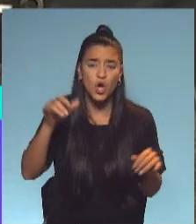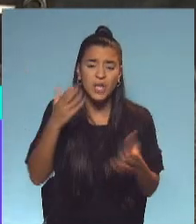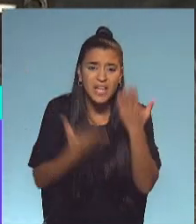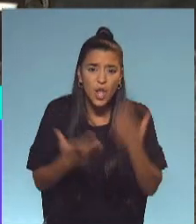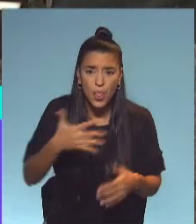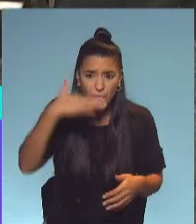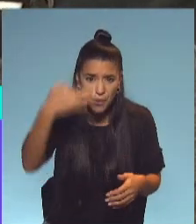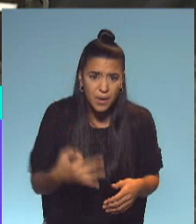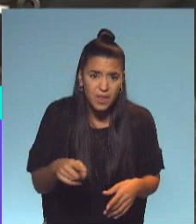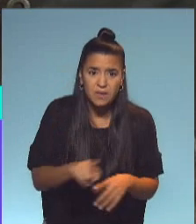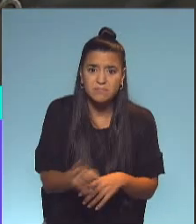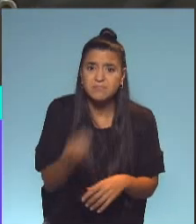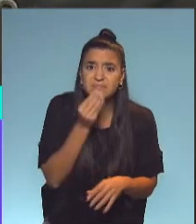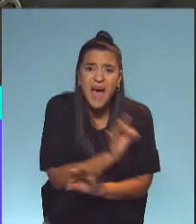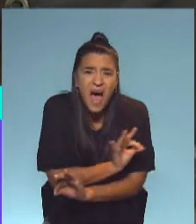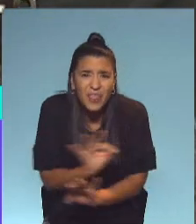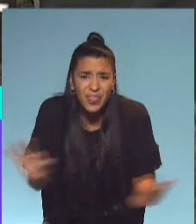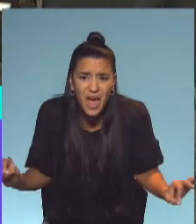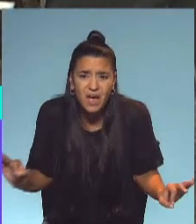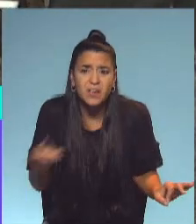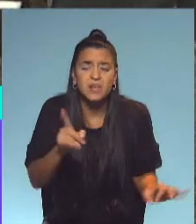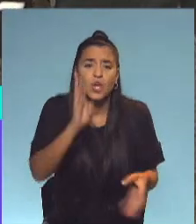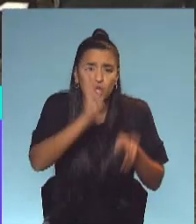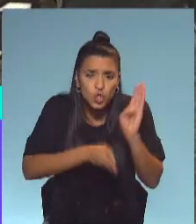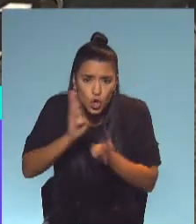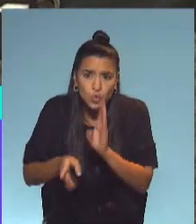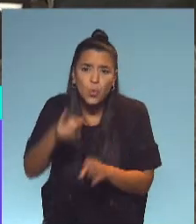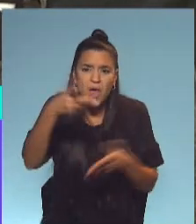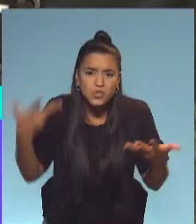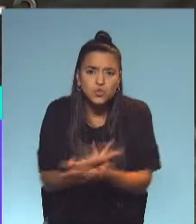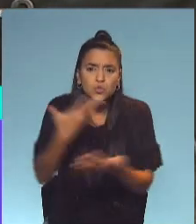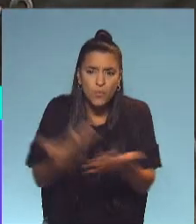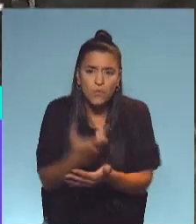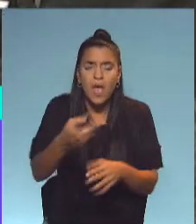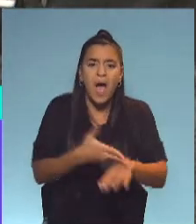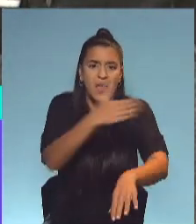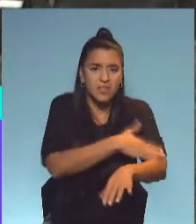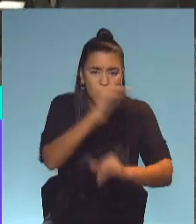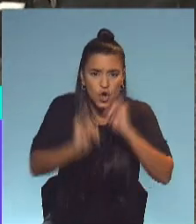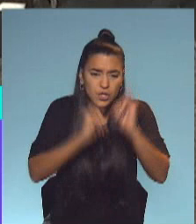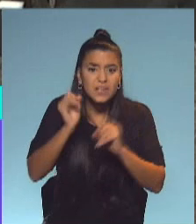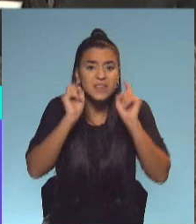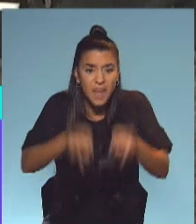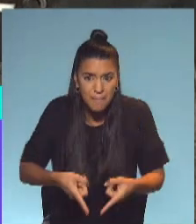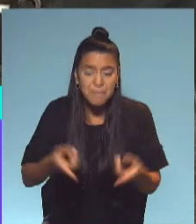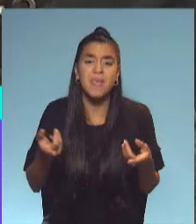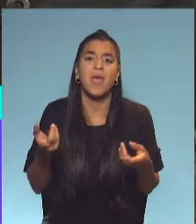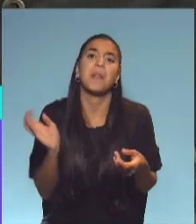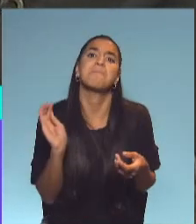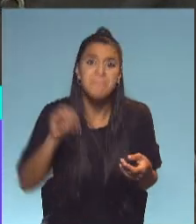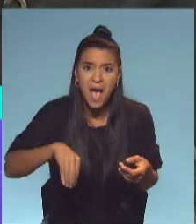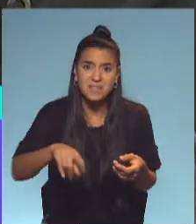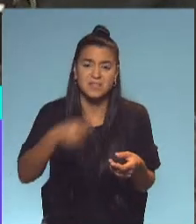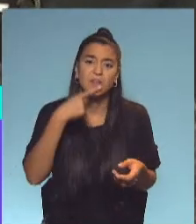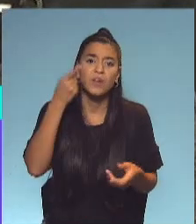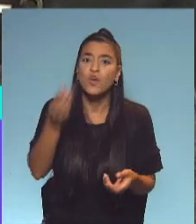estar en estado de inanición. Es decir, que a las torturas que sufrieron, las que contábamos recién, hay que sumar también